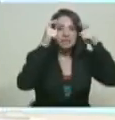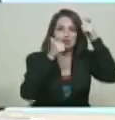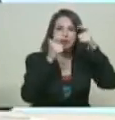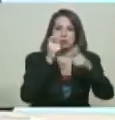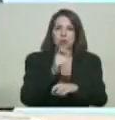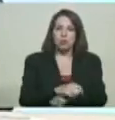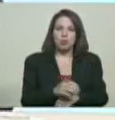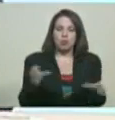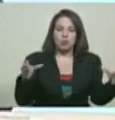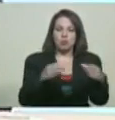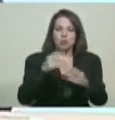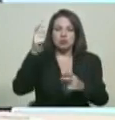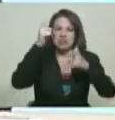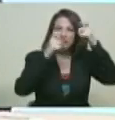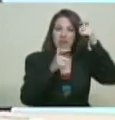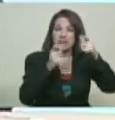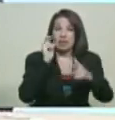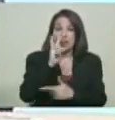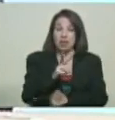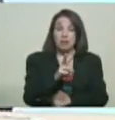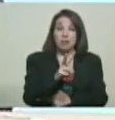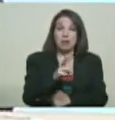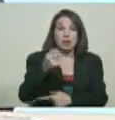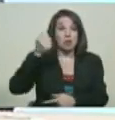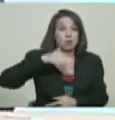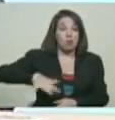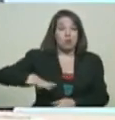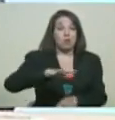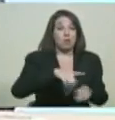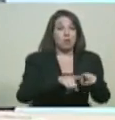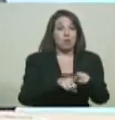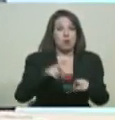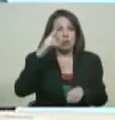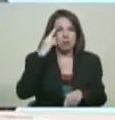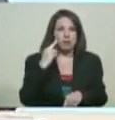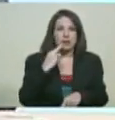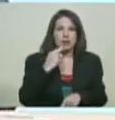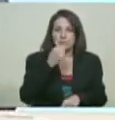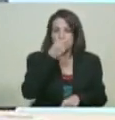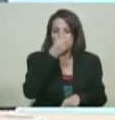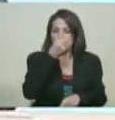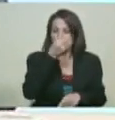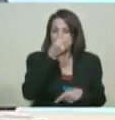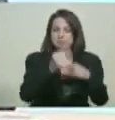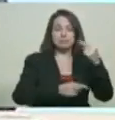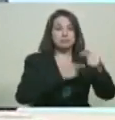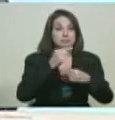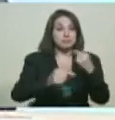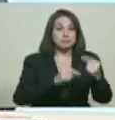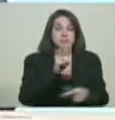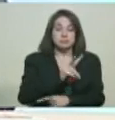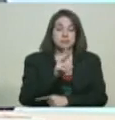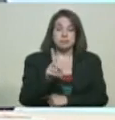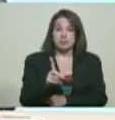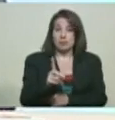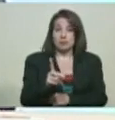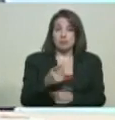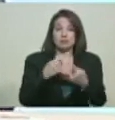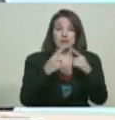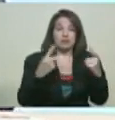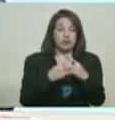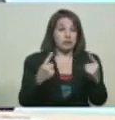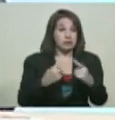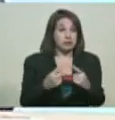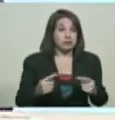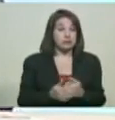chavismo que es la expresión del bolivarianismo en el siglo 21 debe ser múltiples diversos